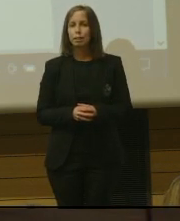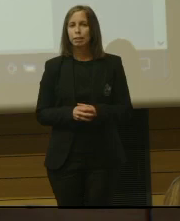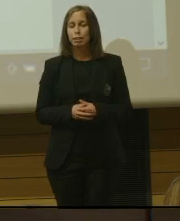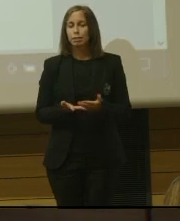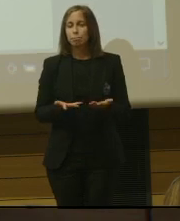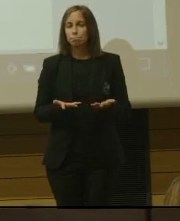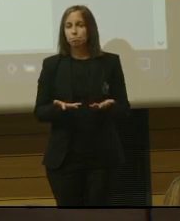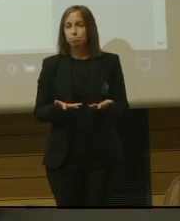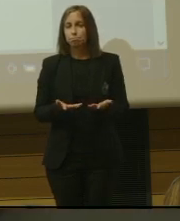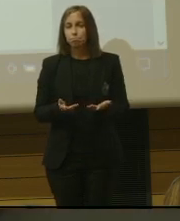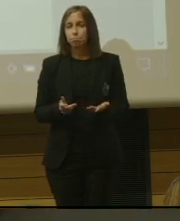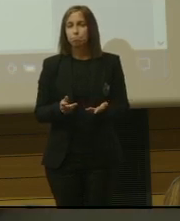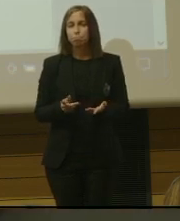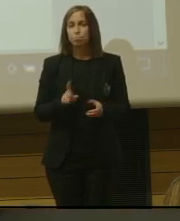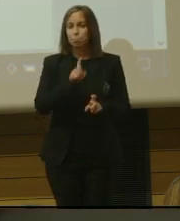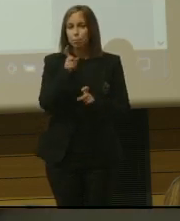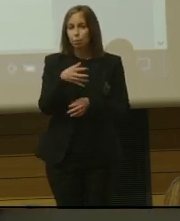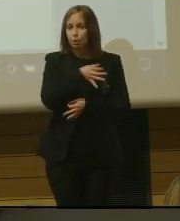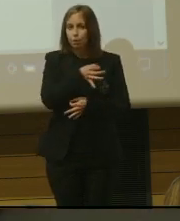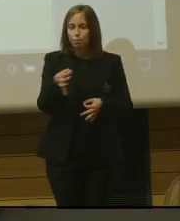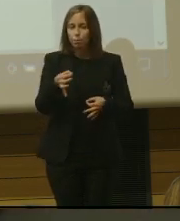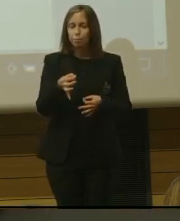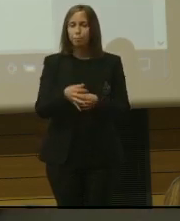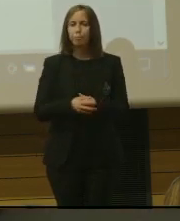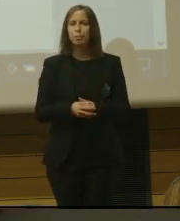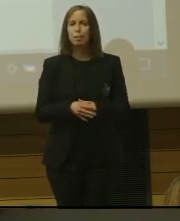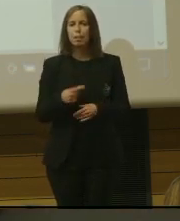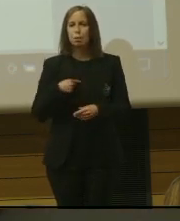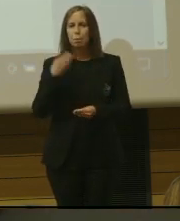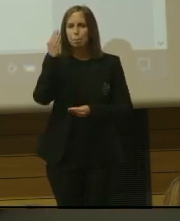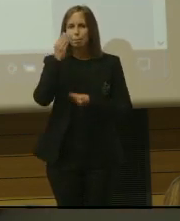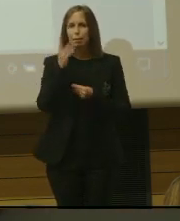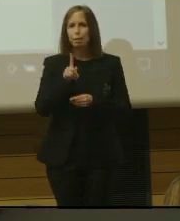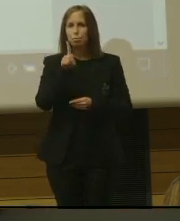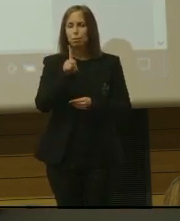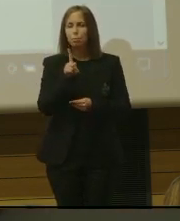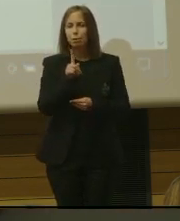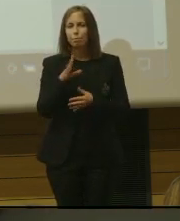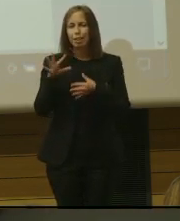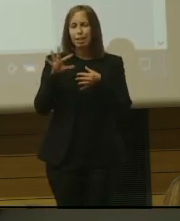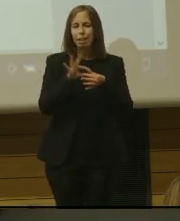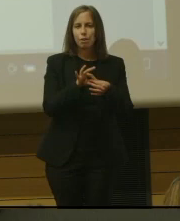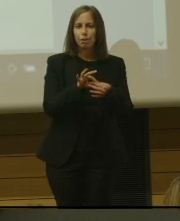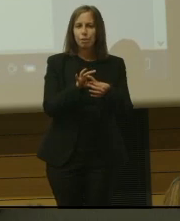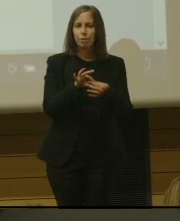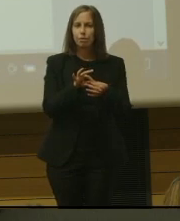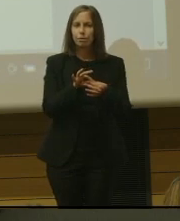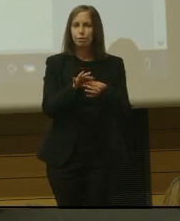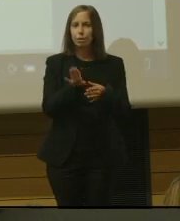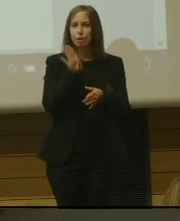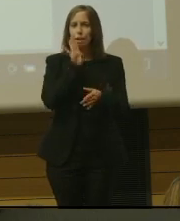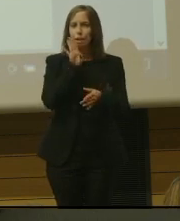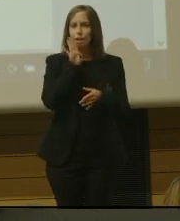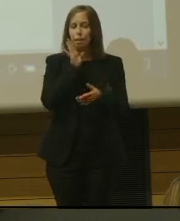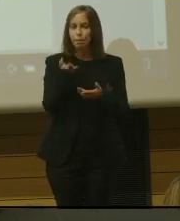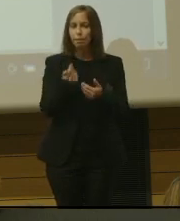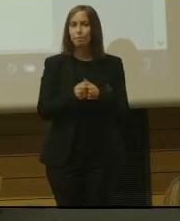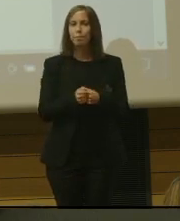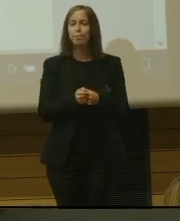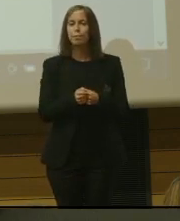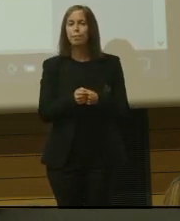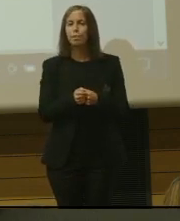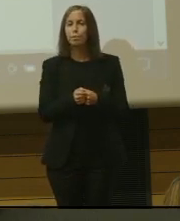pues, oportuna la pregunta. Yo creo que, bueno, en primer lugar está estrechamente relacionado con lo que acabo de comentar, ¿no? Sobre todo